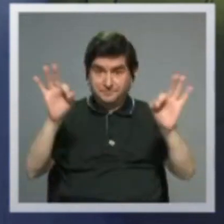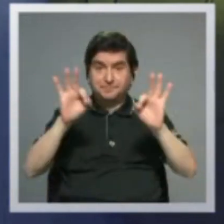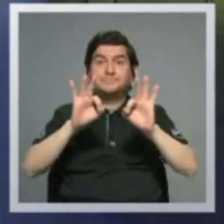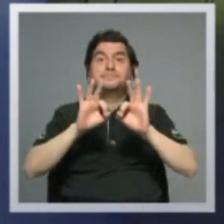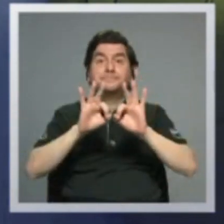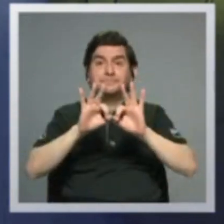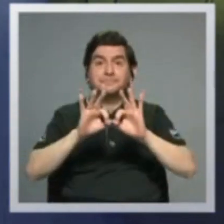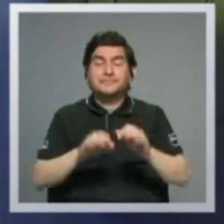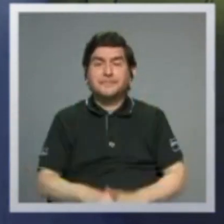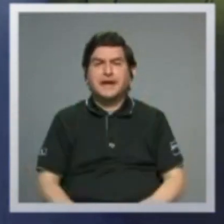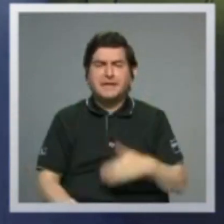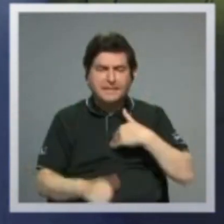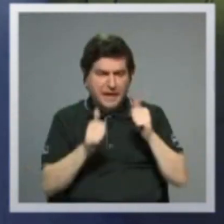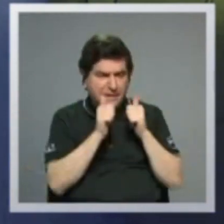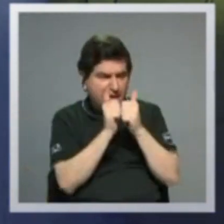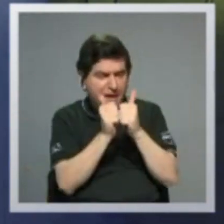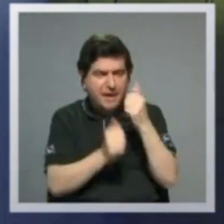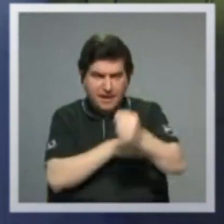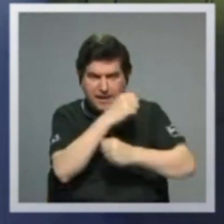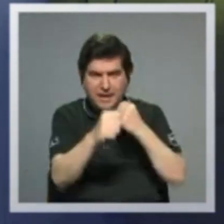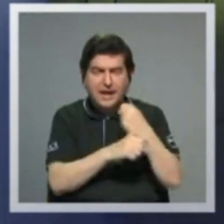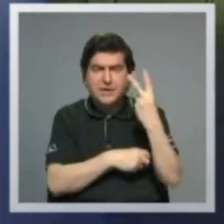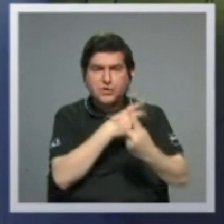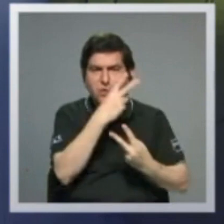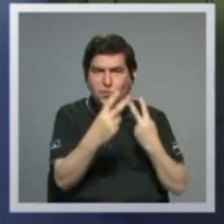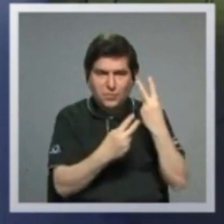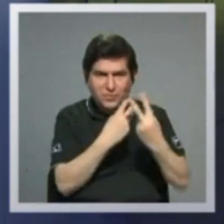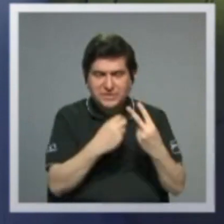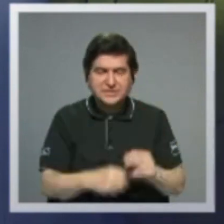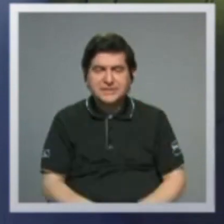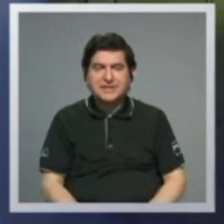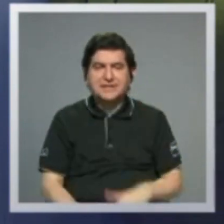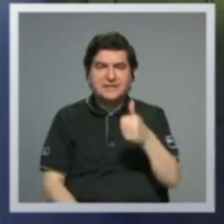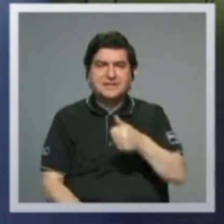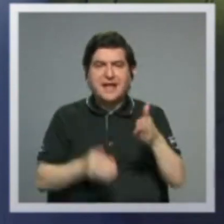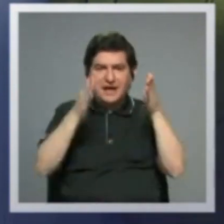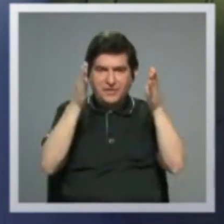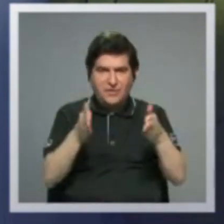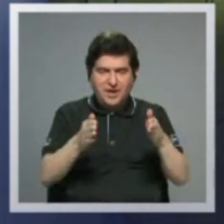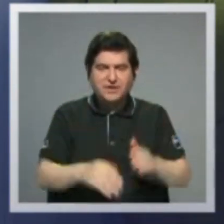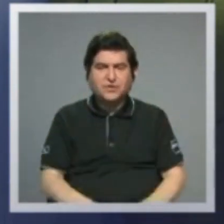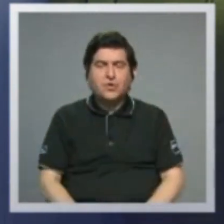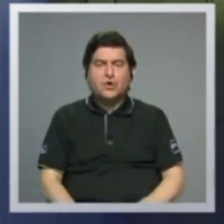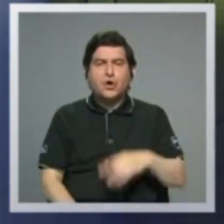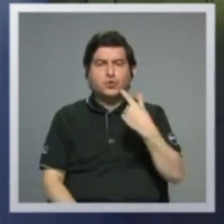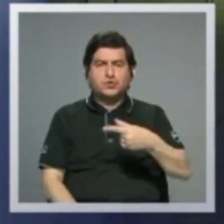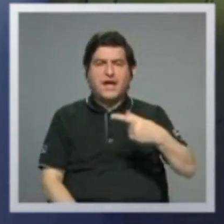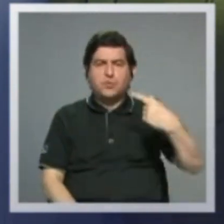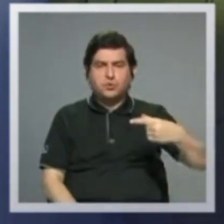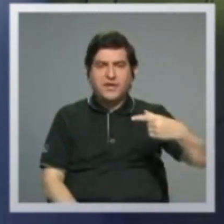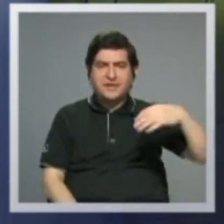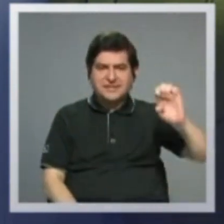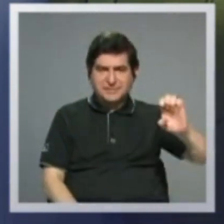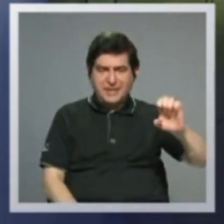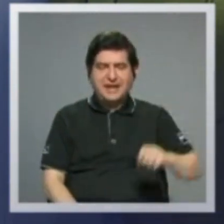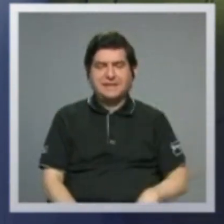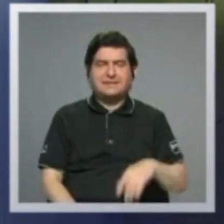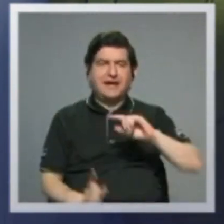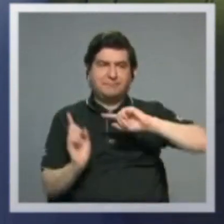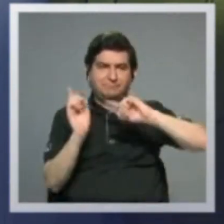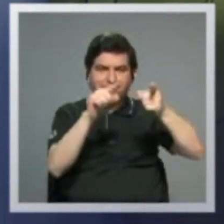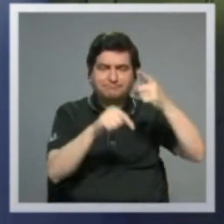que nos tocó acompañar en este año fue la visita del rector, el doctor Gustavo Gutiérrez Espeleta, a